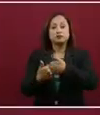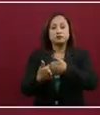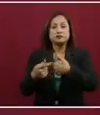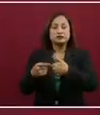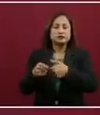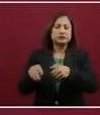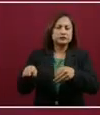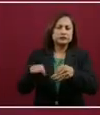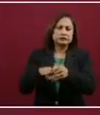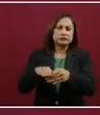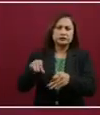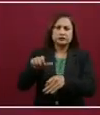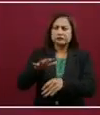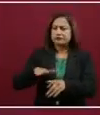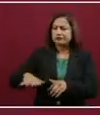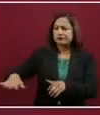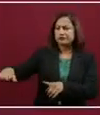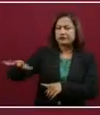Fe.